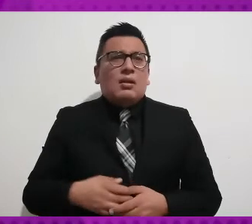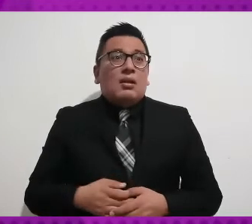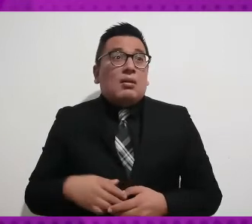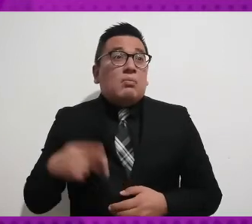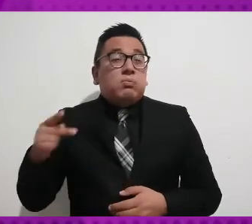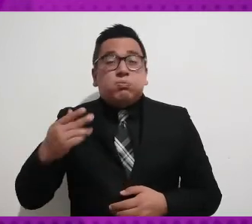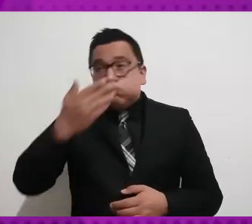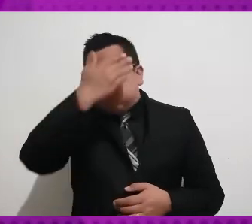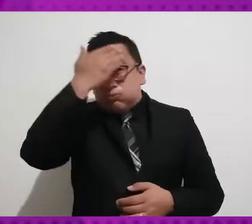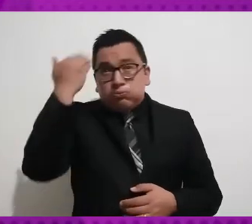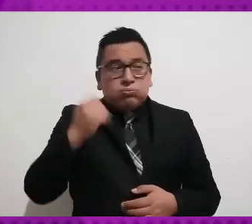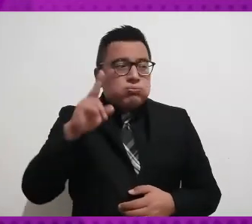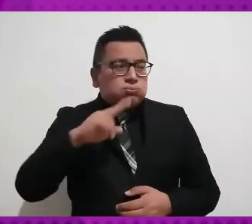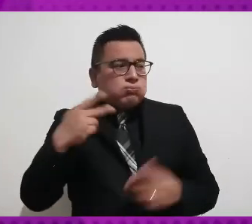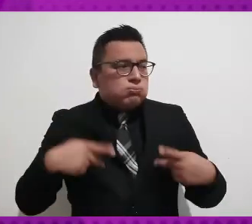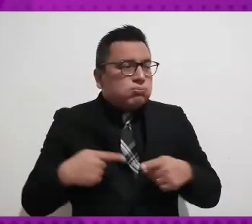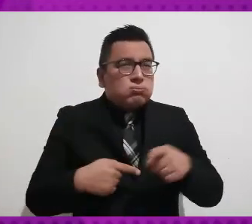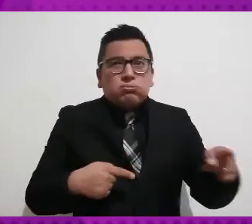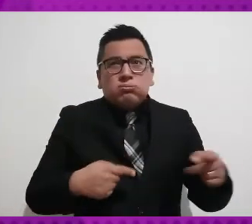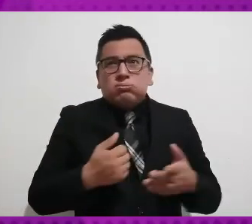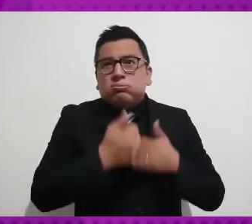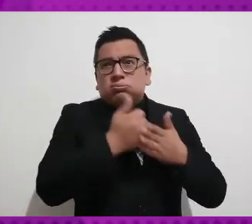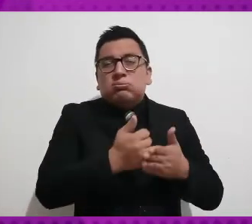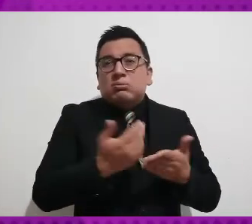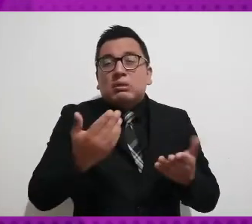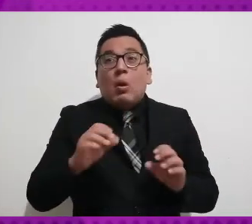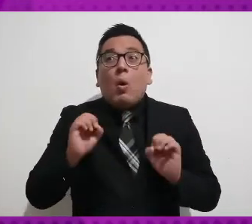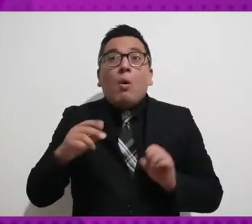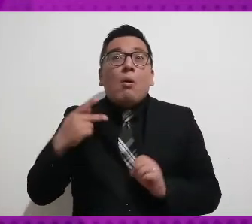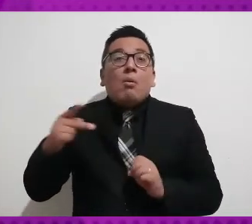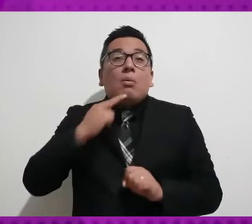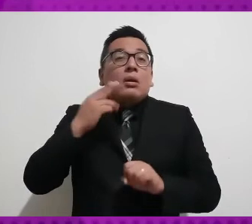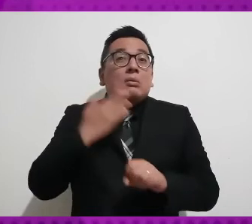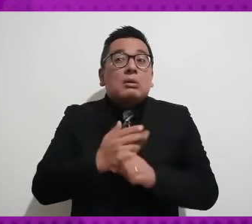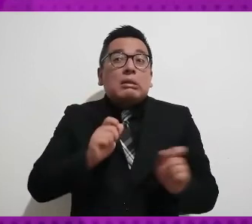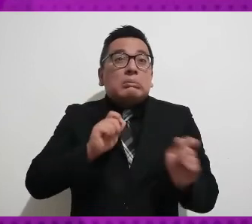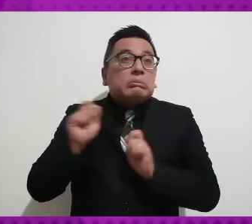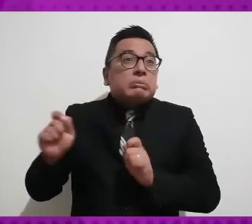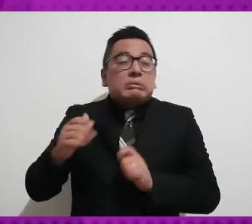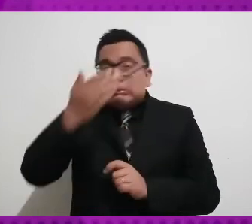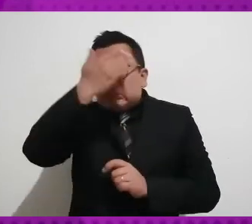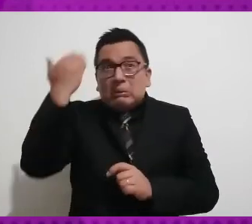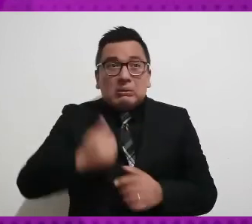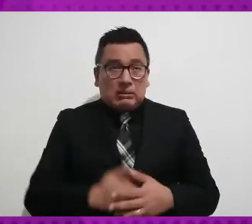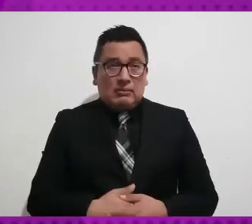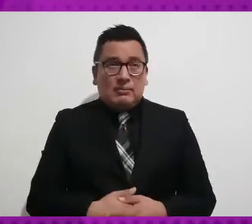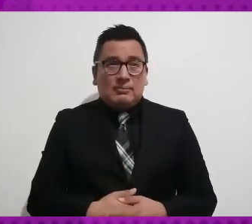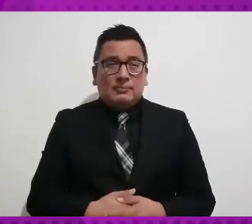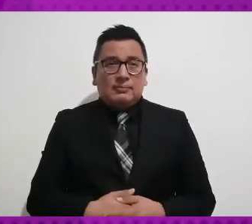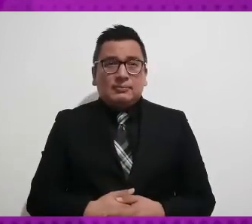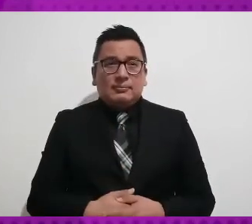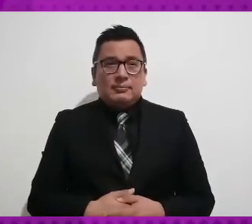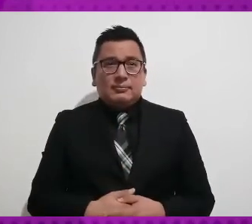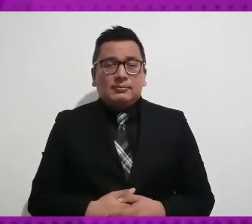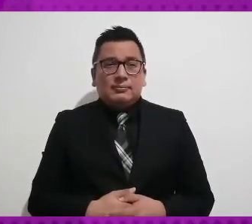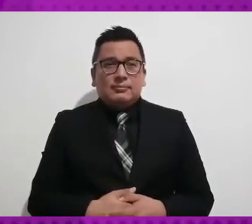idea de verdad de las necesidades que se tienen en el cargo de elección, ni siquiera las facultades que tienen hacia un cargo de elección, y a pesar de